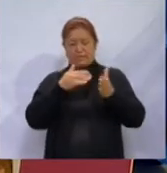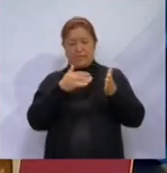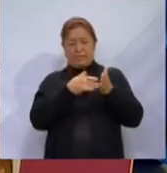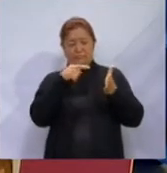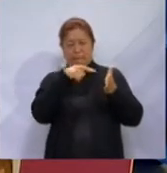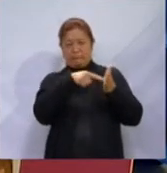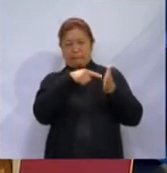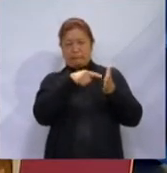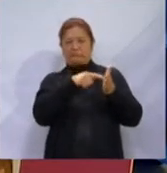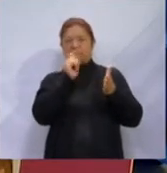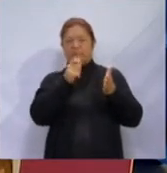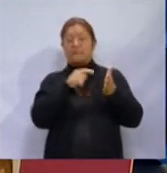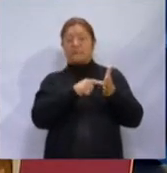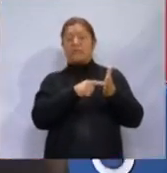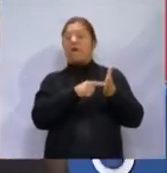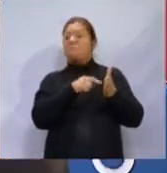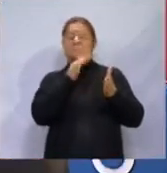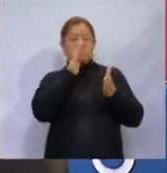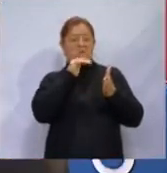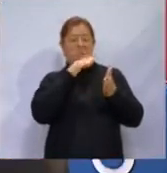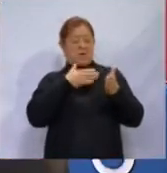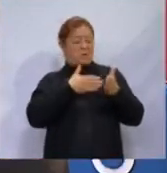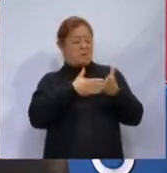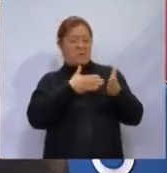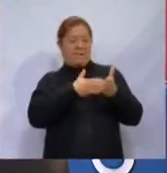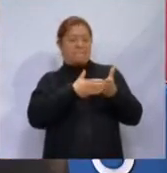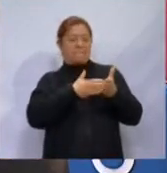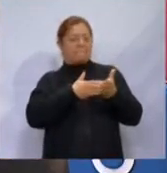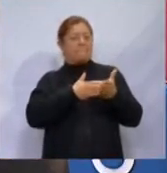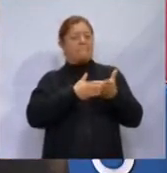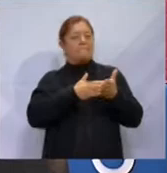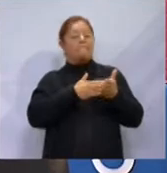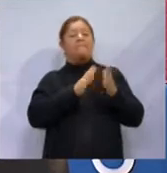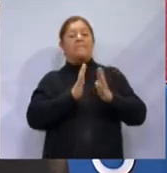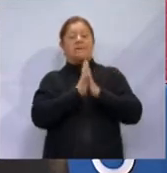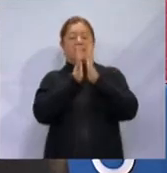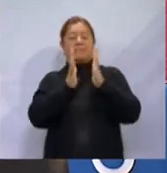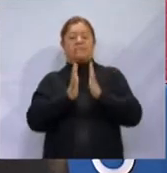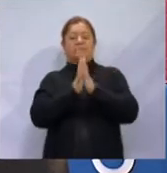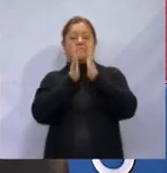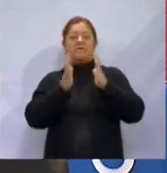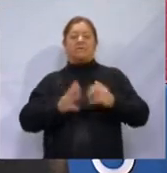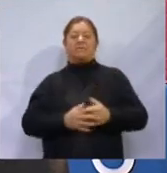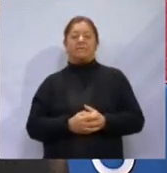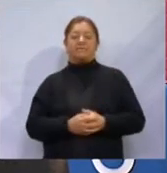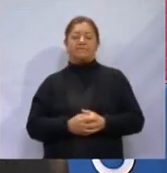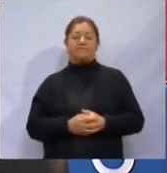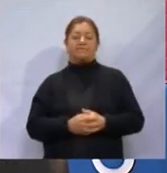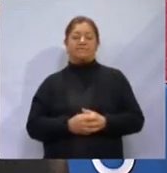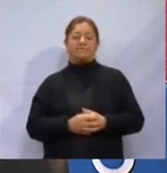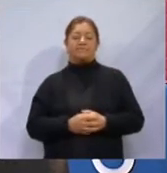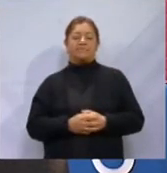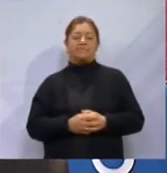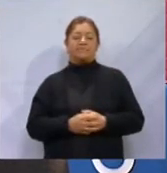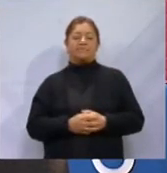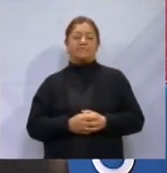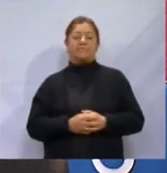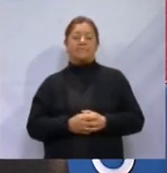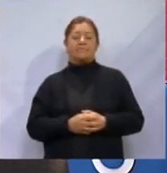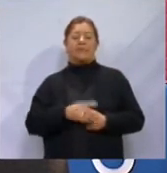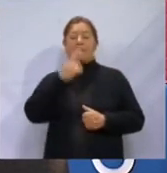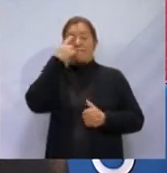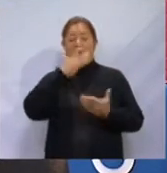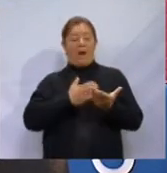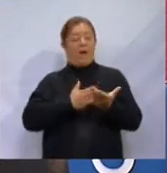son aquellas que nos impiden y nos limitan la participación de el acceso,